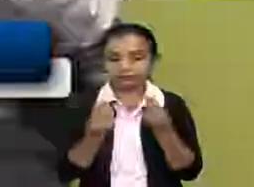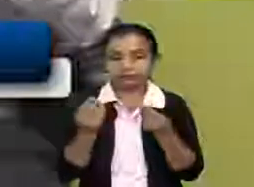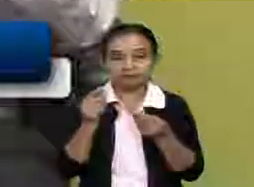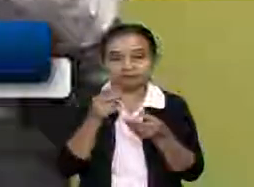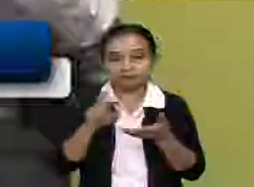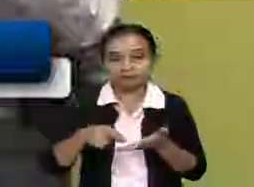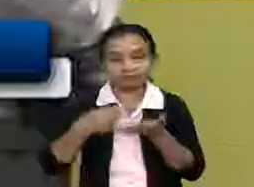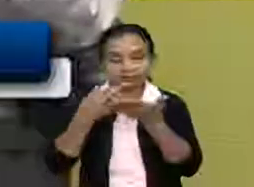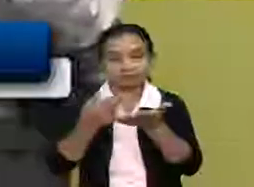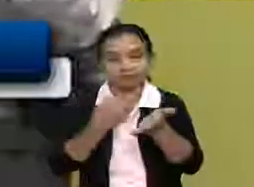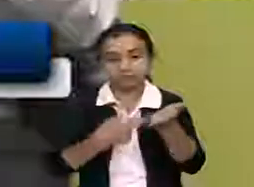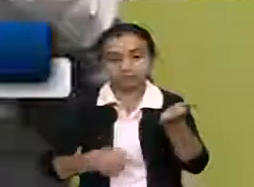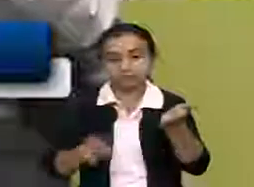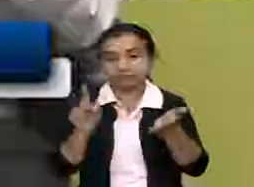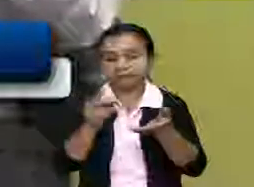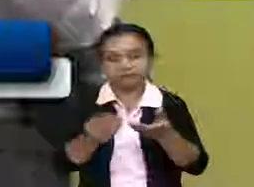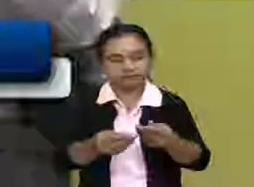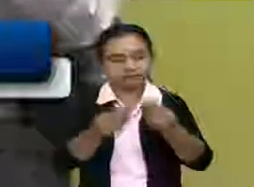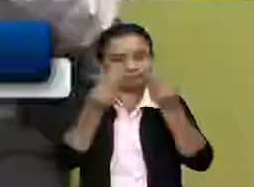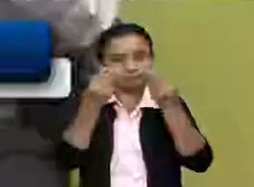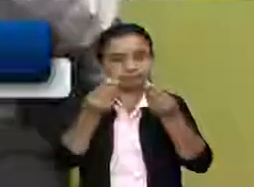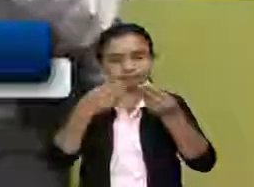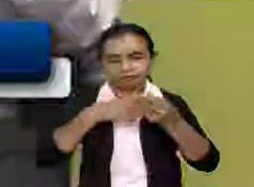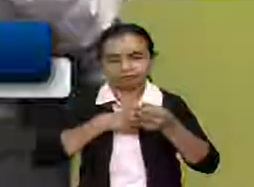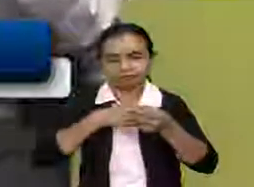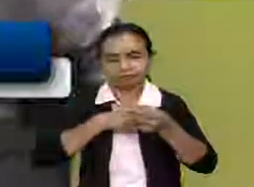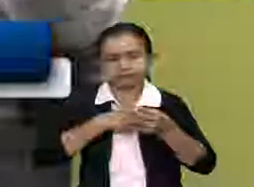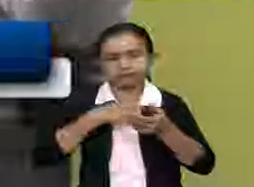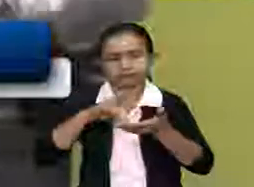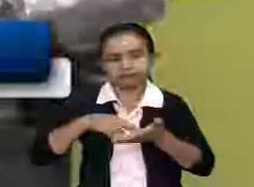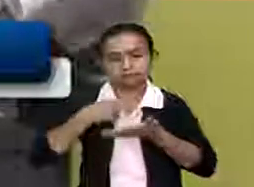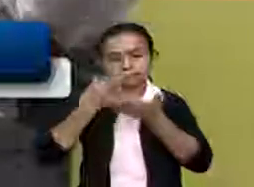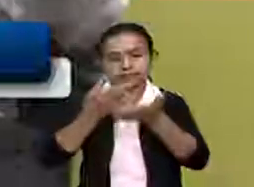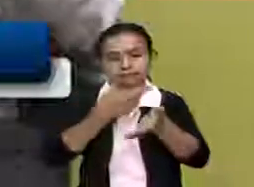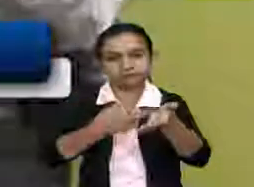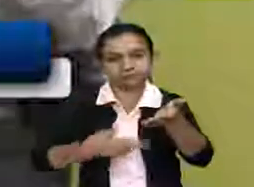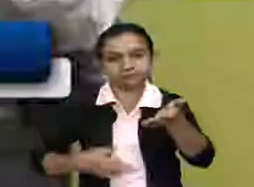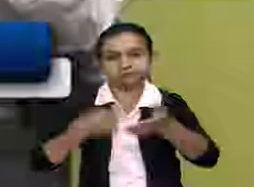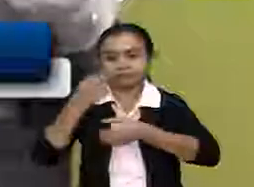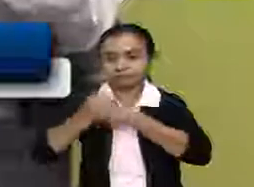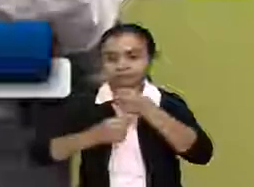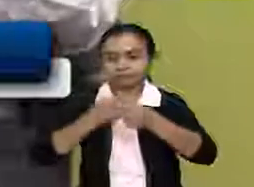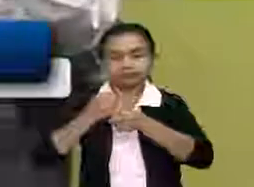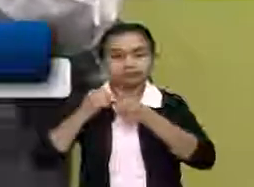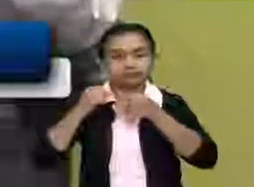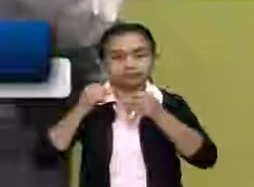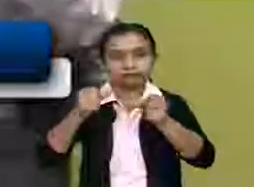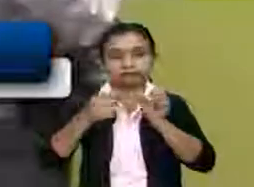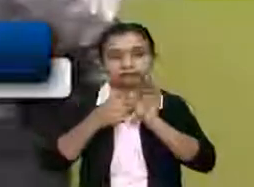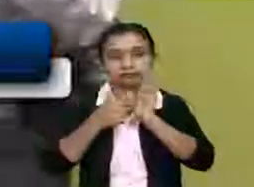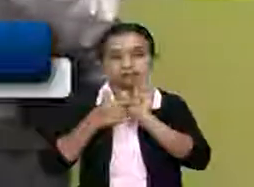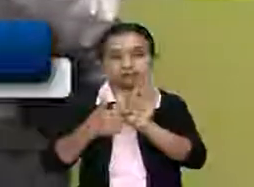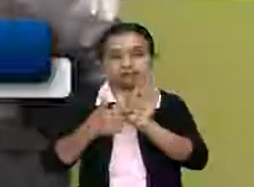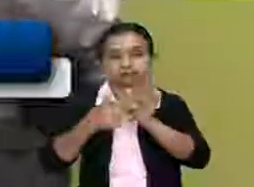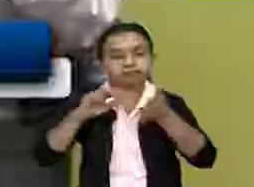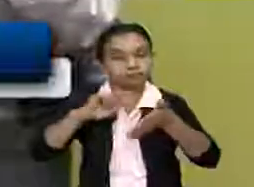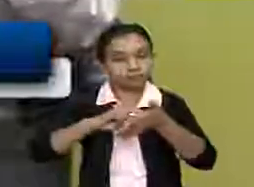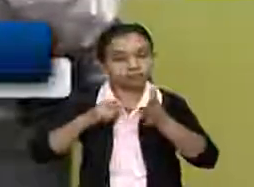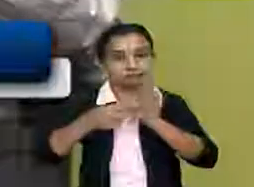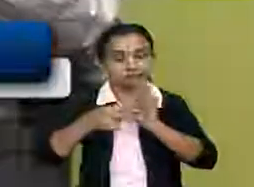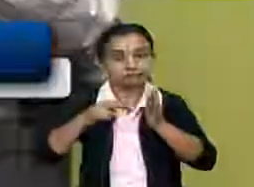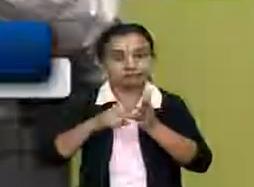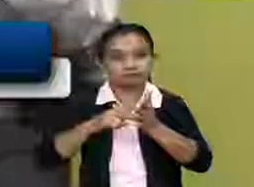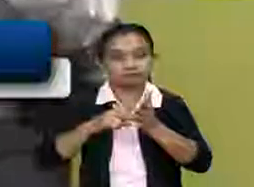hay miles y miles de donantes voluntarios en nicaragua a lo largo de muchos años de hecho nicaragua un ejemplo en este sentido verdad no